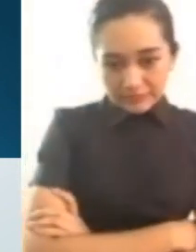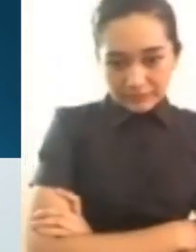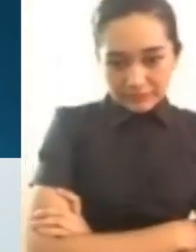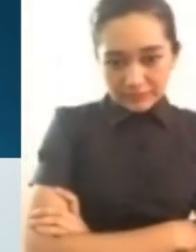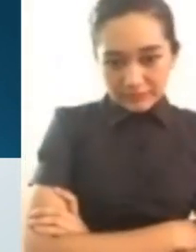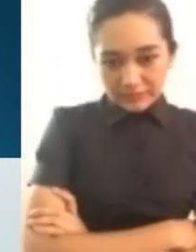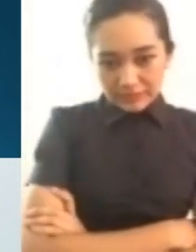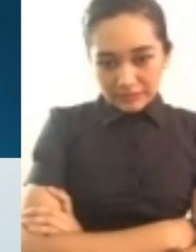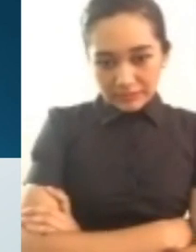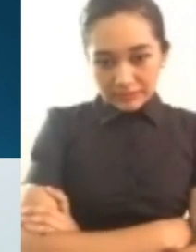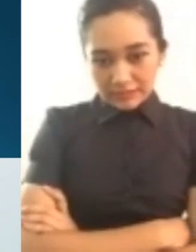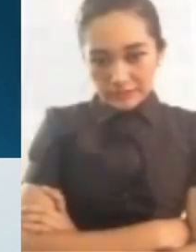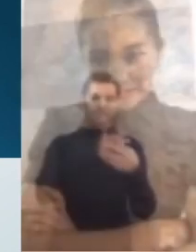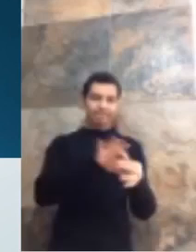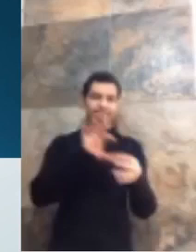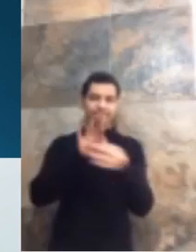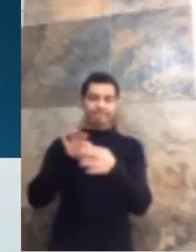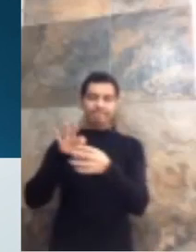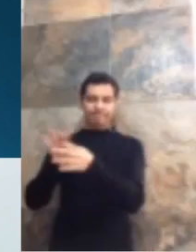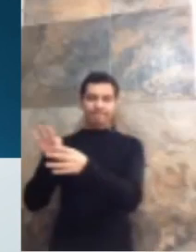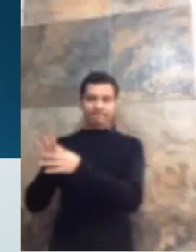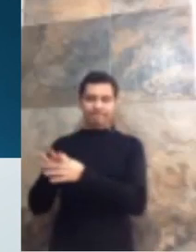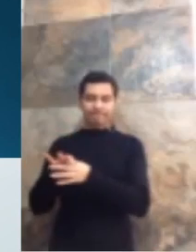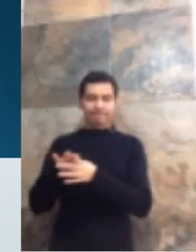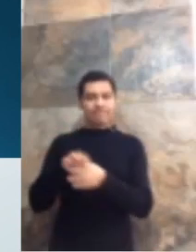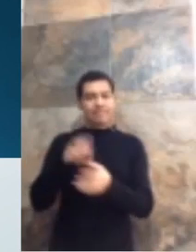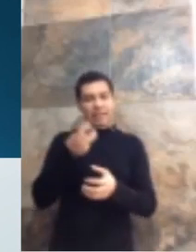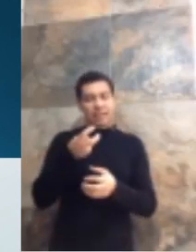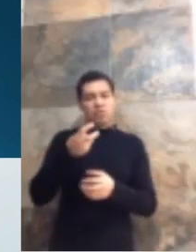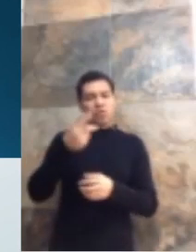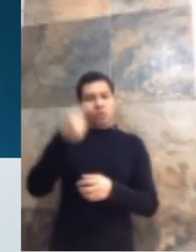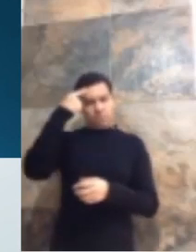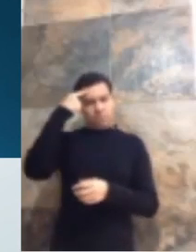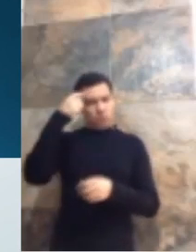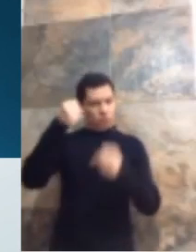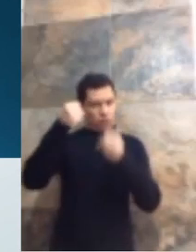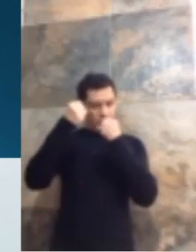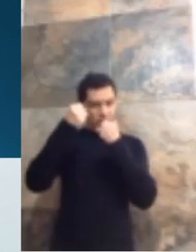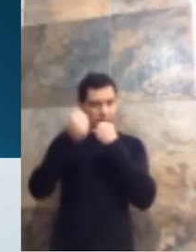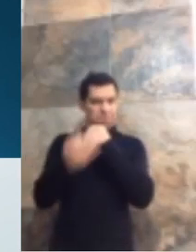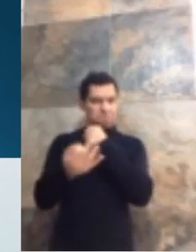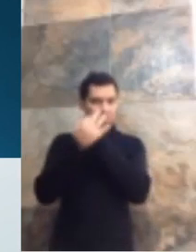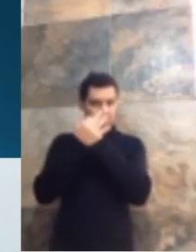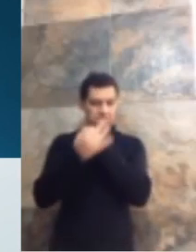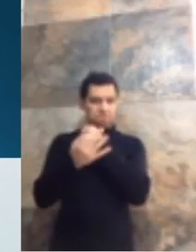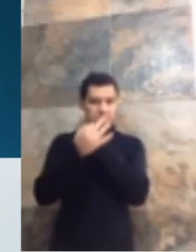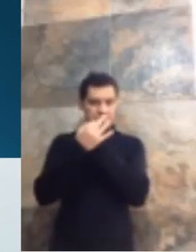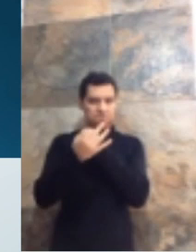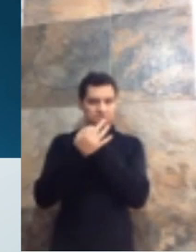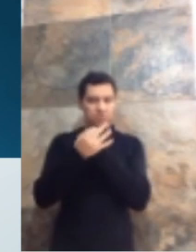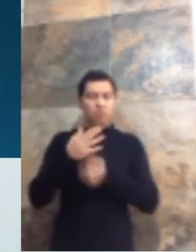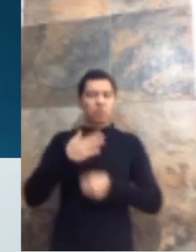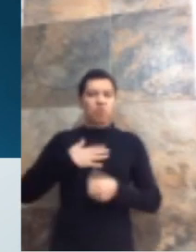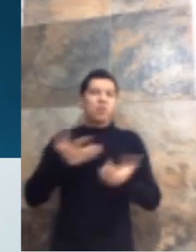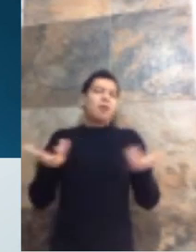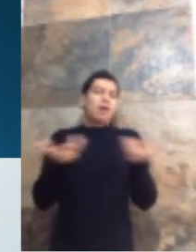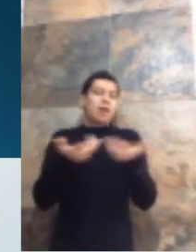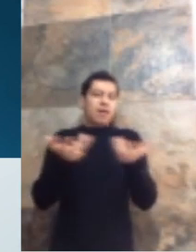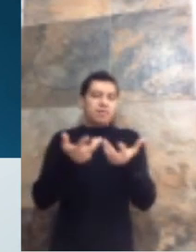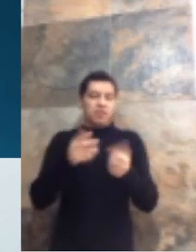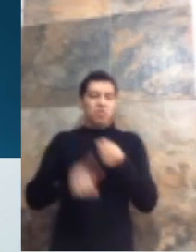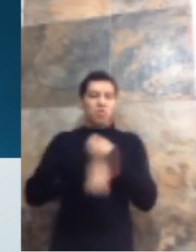mejores recursos para afrontar la parte emocional, pero también la parte instrumental, lo que hacemos para resolver los